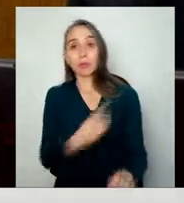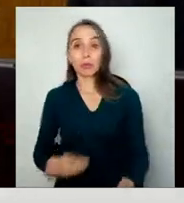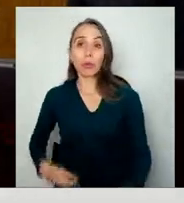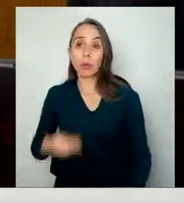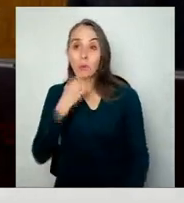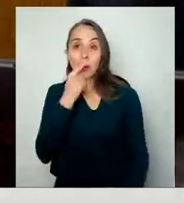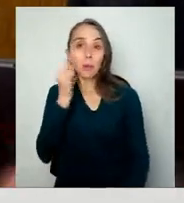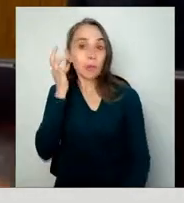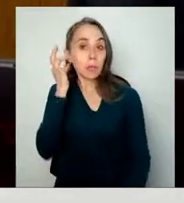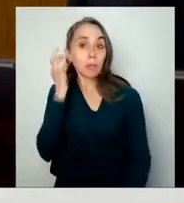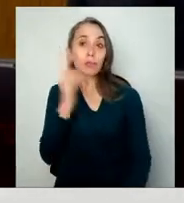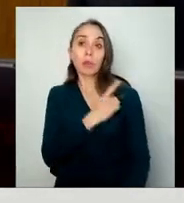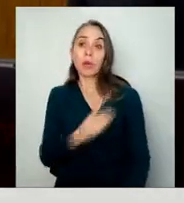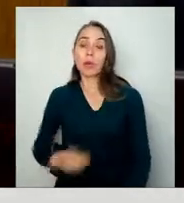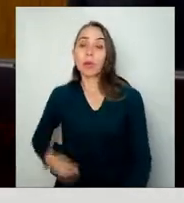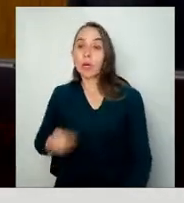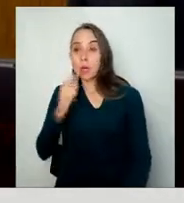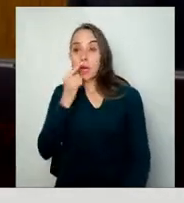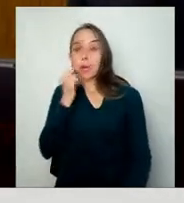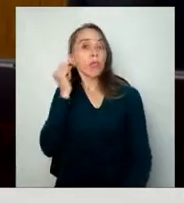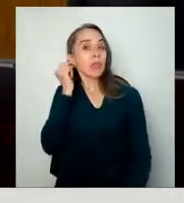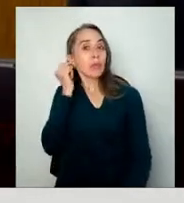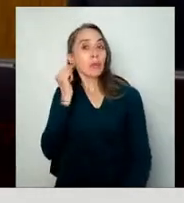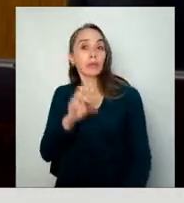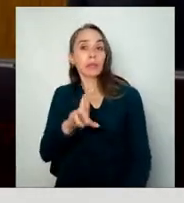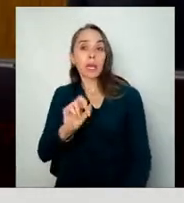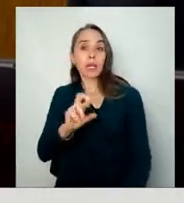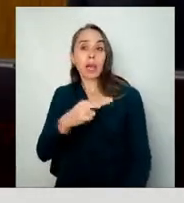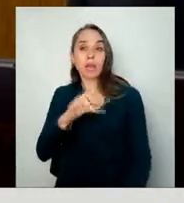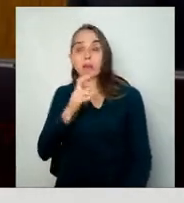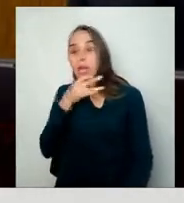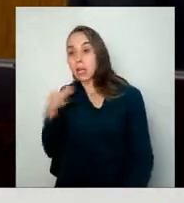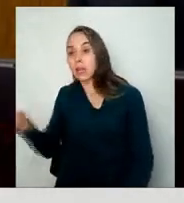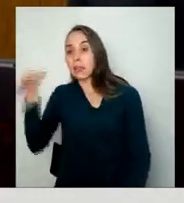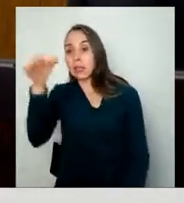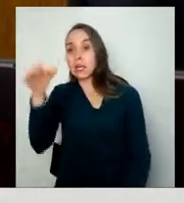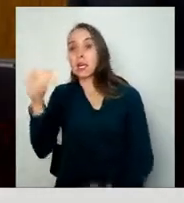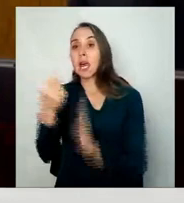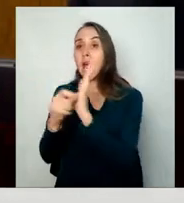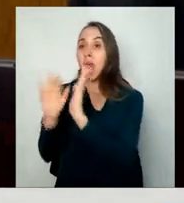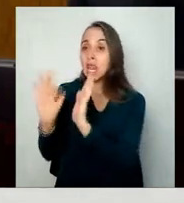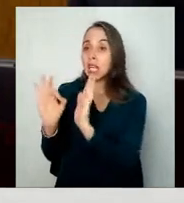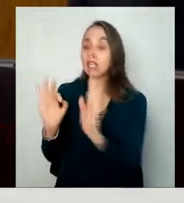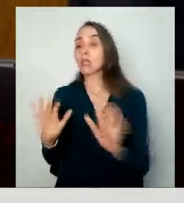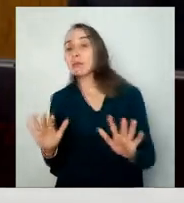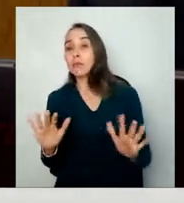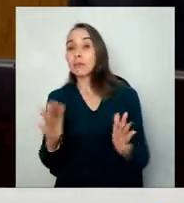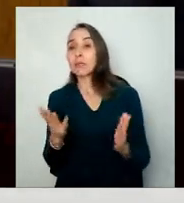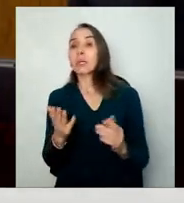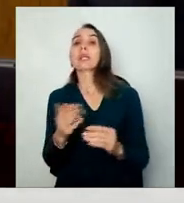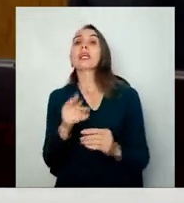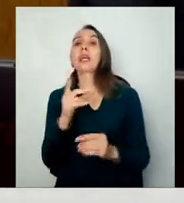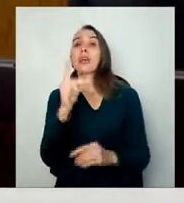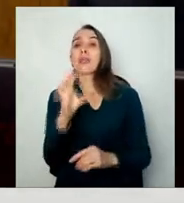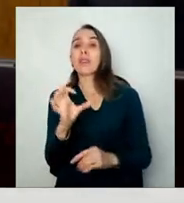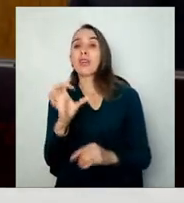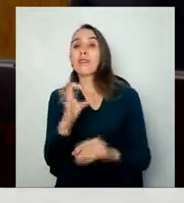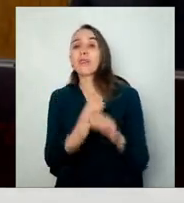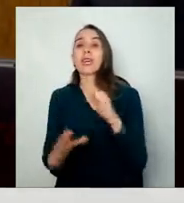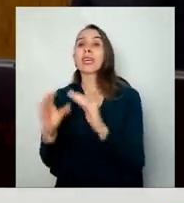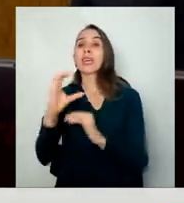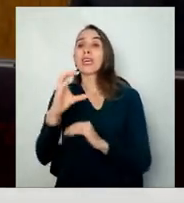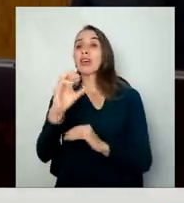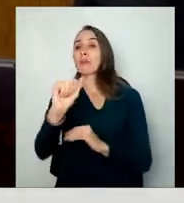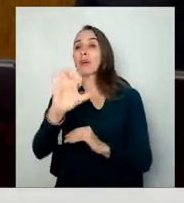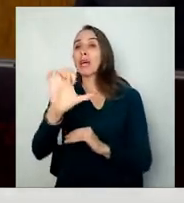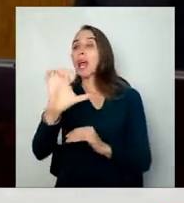eso la diputada Marcia Rafael por su intermedio presidente tenga legítimos aprensiones sobre la condonación de la deuda pero creo que en